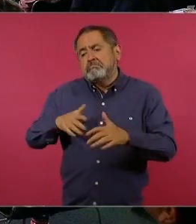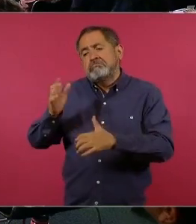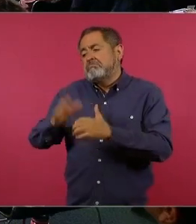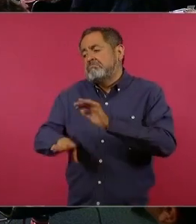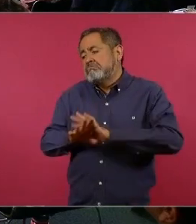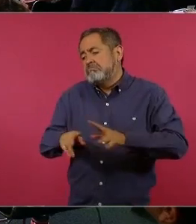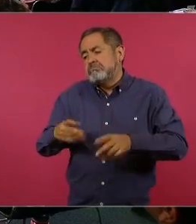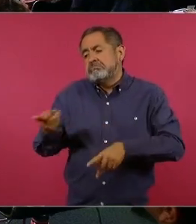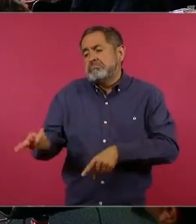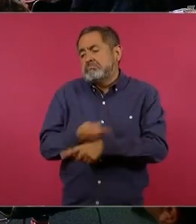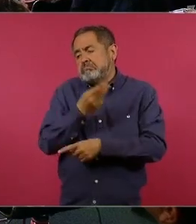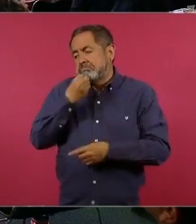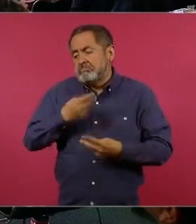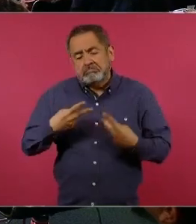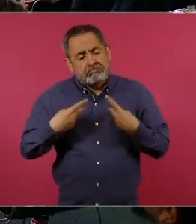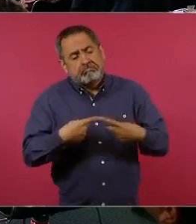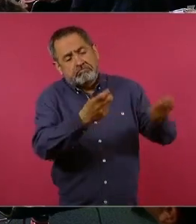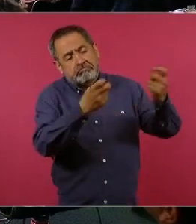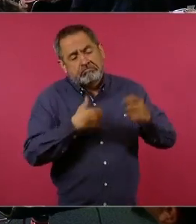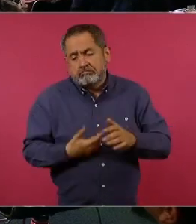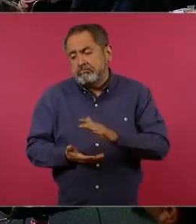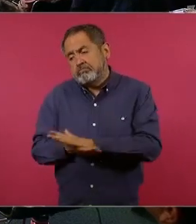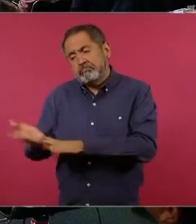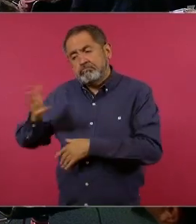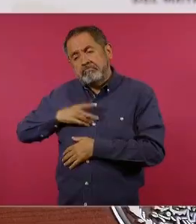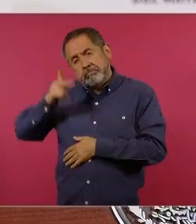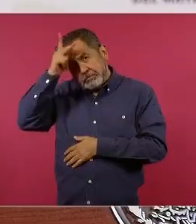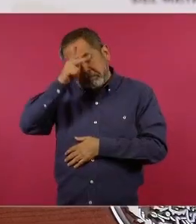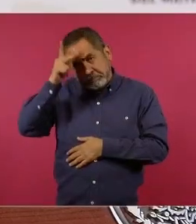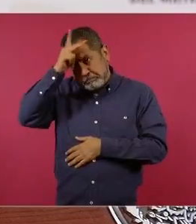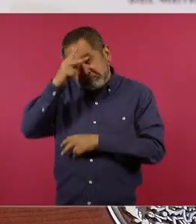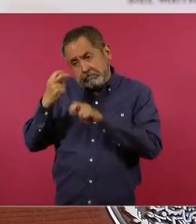y me voy al psicólogo porque